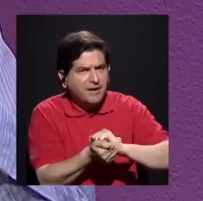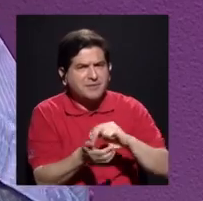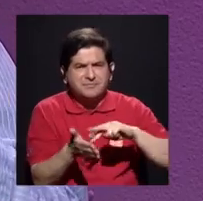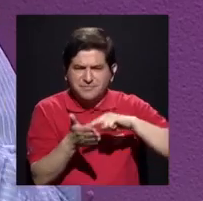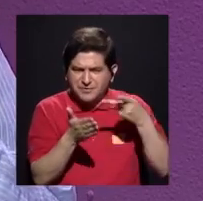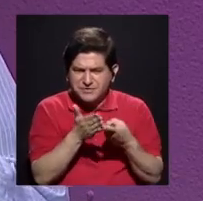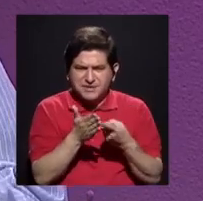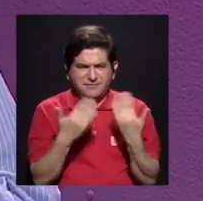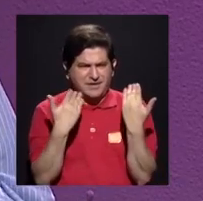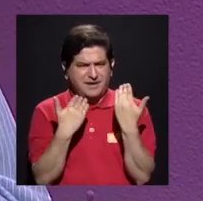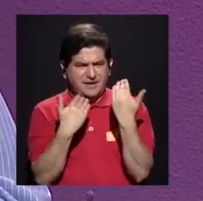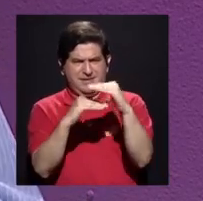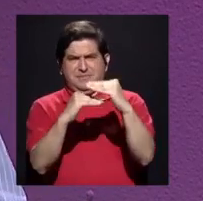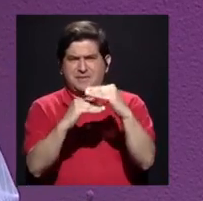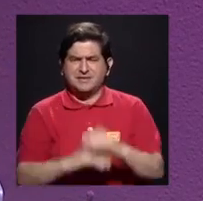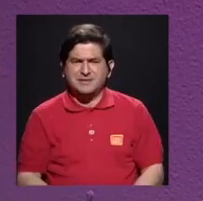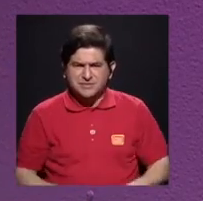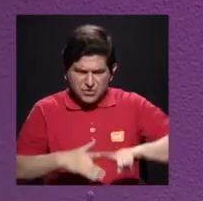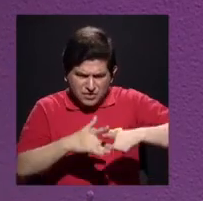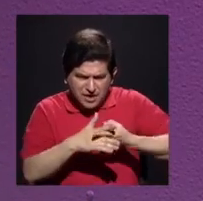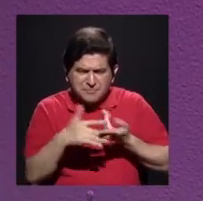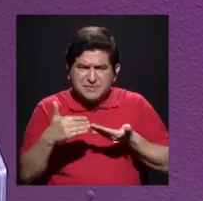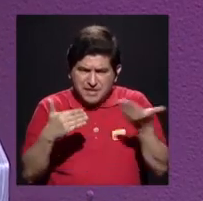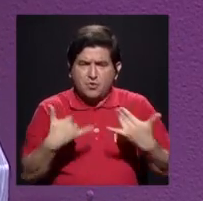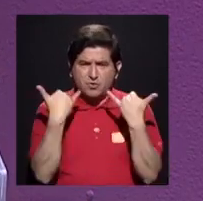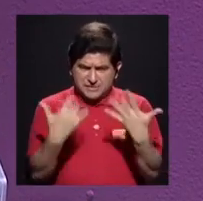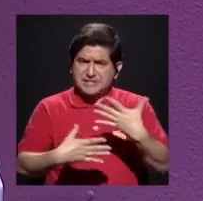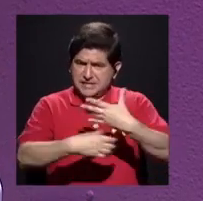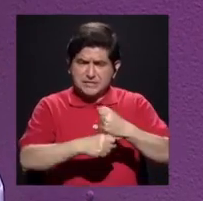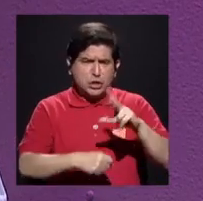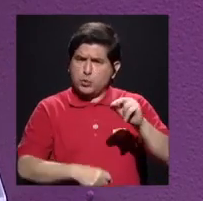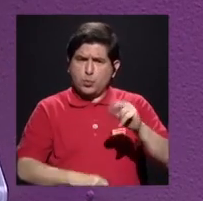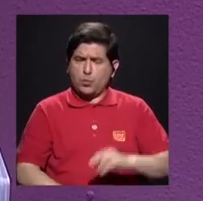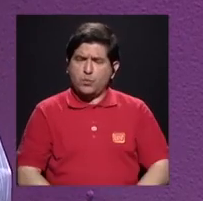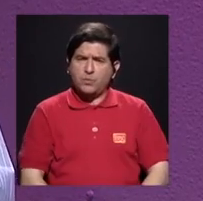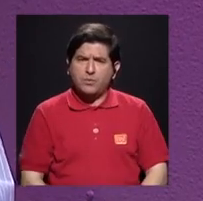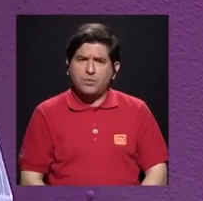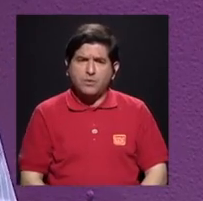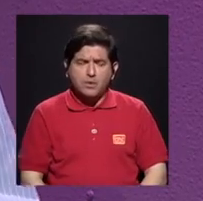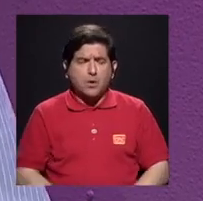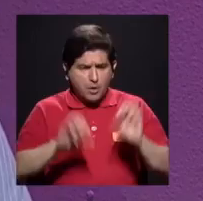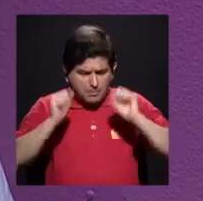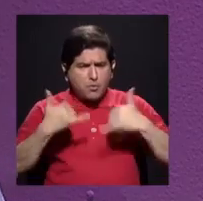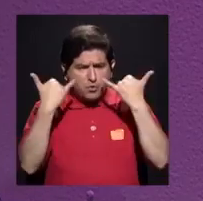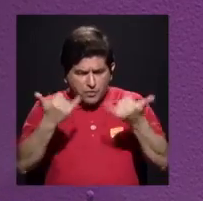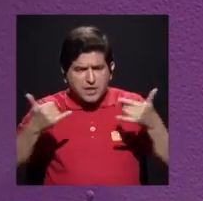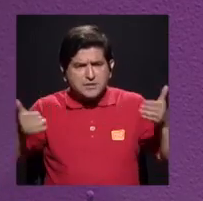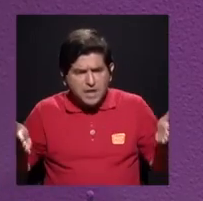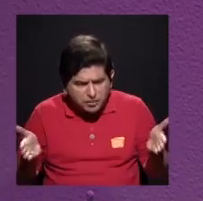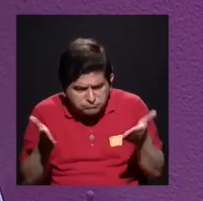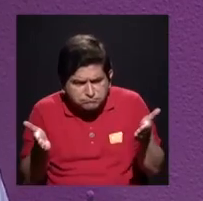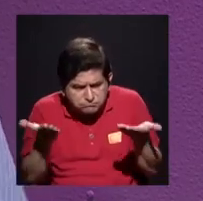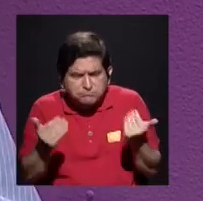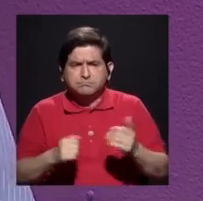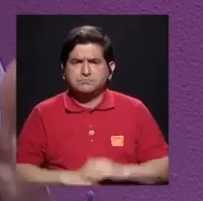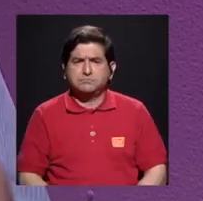limitante para empezar a hacer cosas ya empezar verdad pues insistir que es que no sé pues que